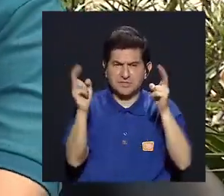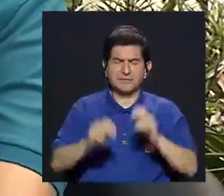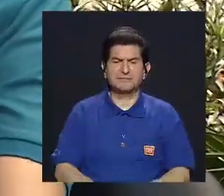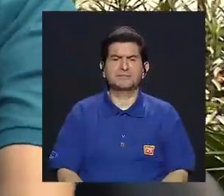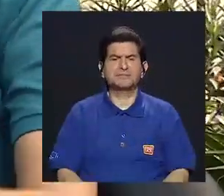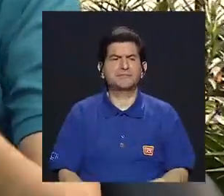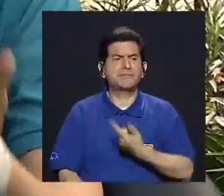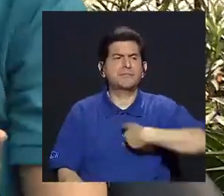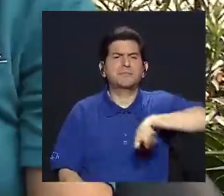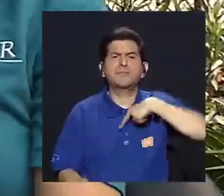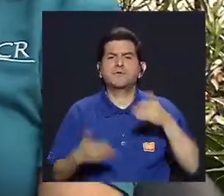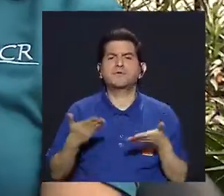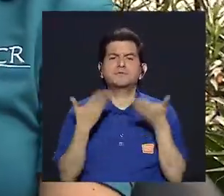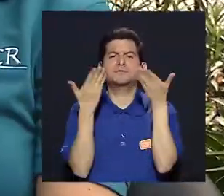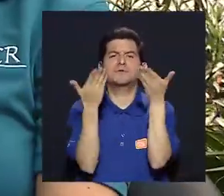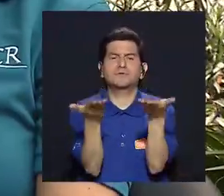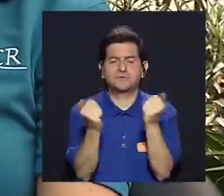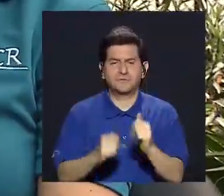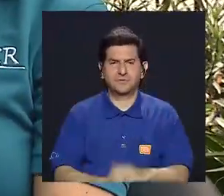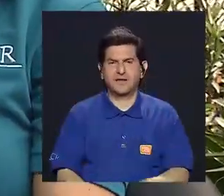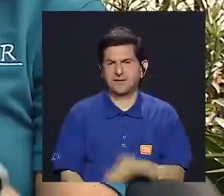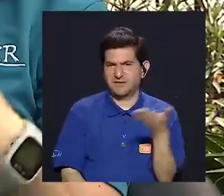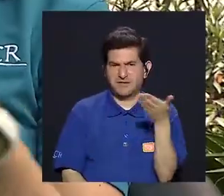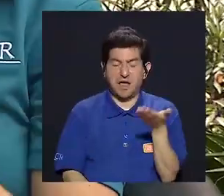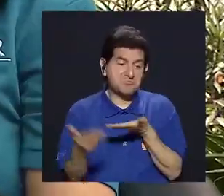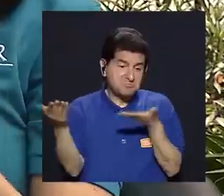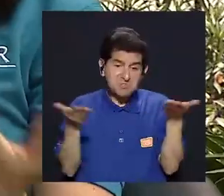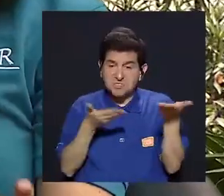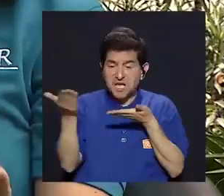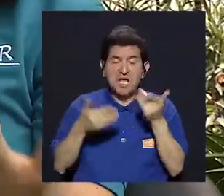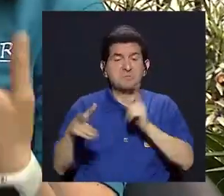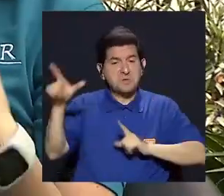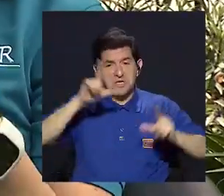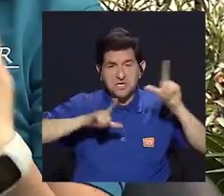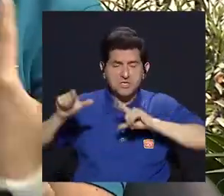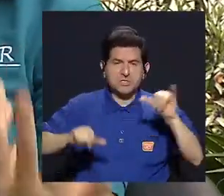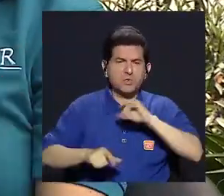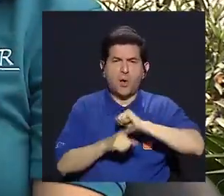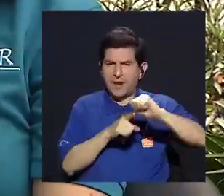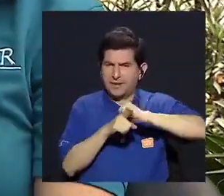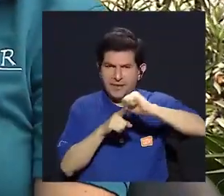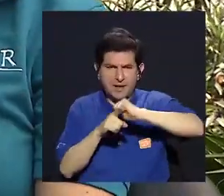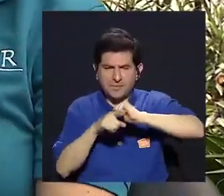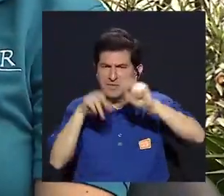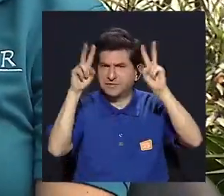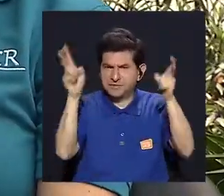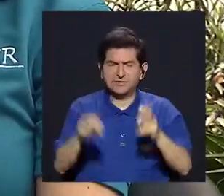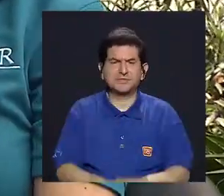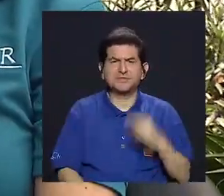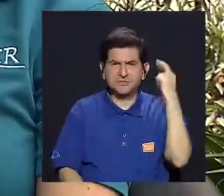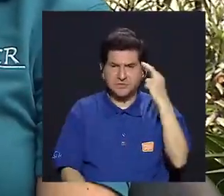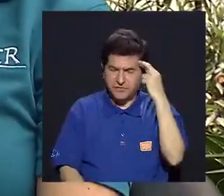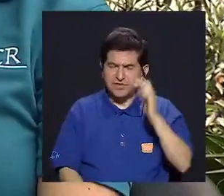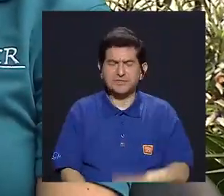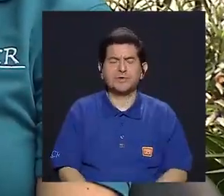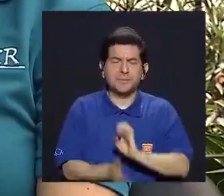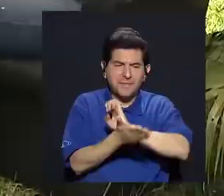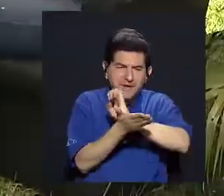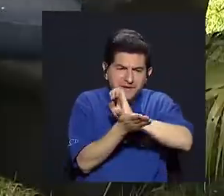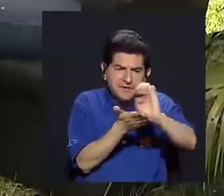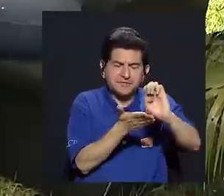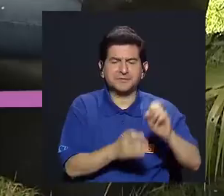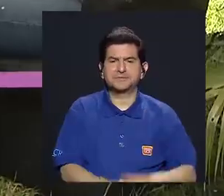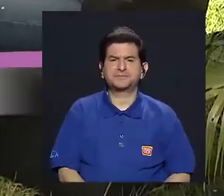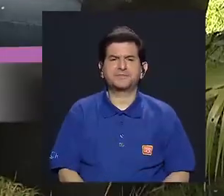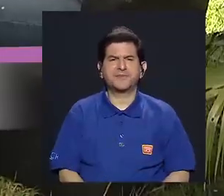entonces queremos brindar servicios de laboratorio y también capacitación en el tema precisamente para prevención